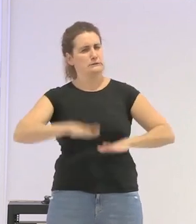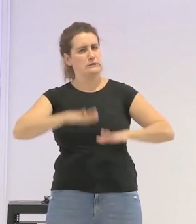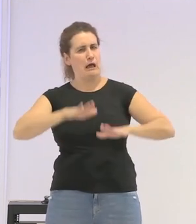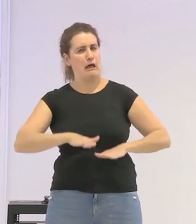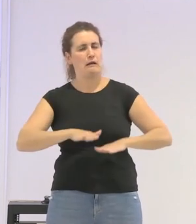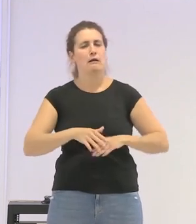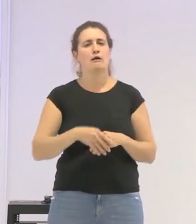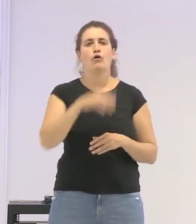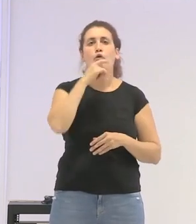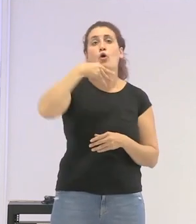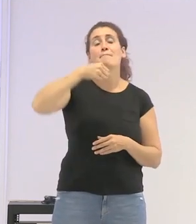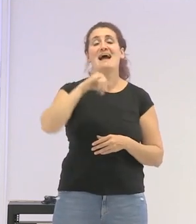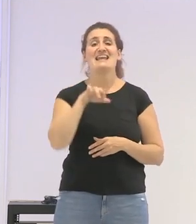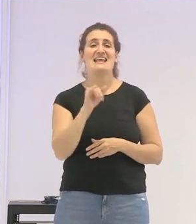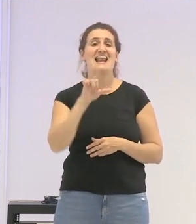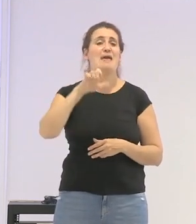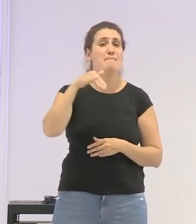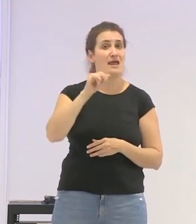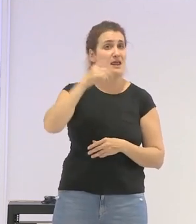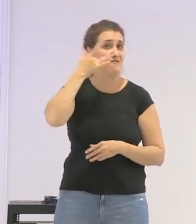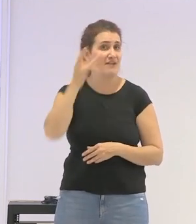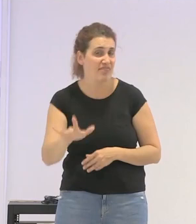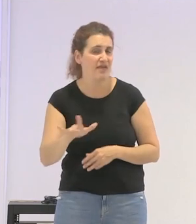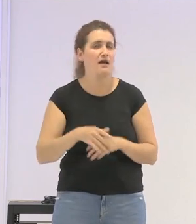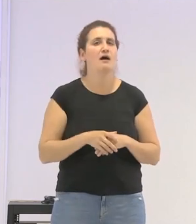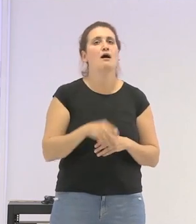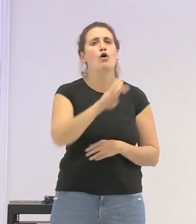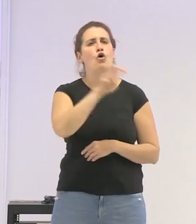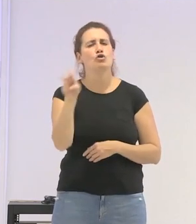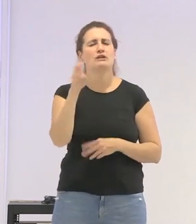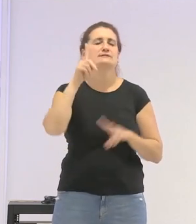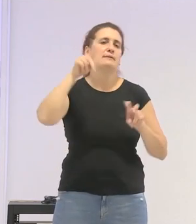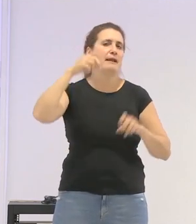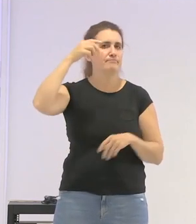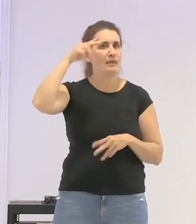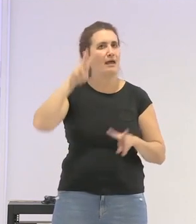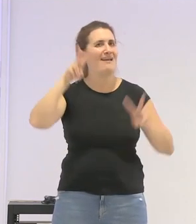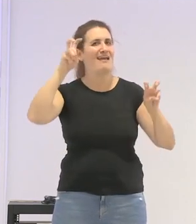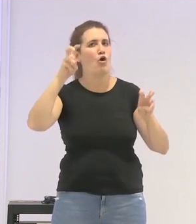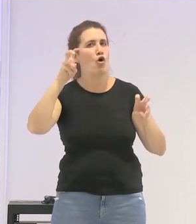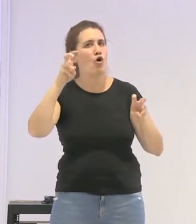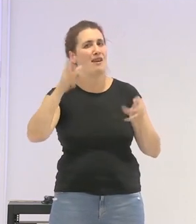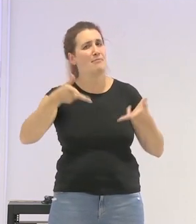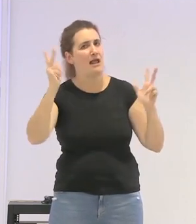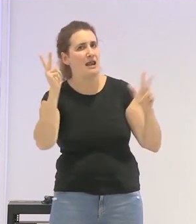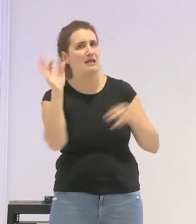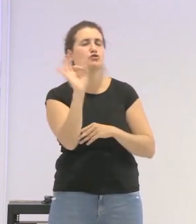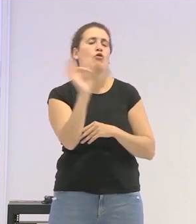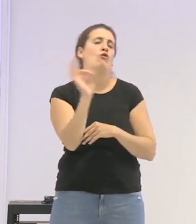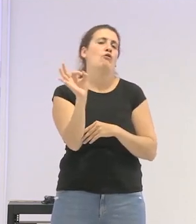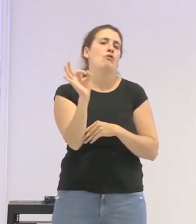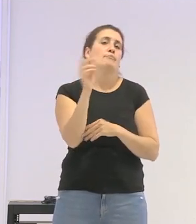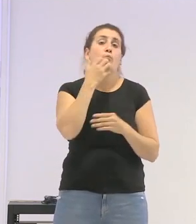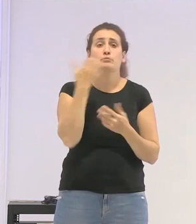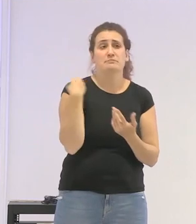chauvinista, como puede ser Marine Le Pen en Francia. Otras son más neoliberales o ultra neoliberales, como puede ser Vox aquí en el